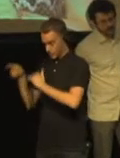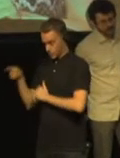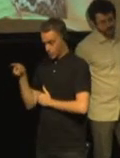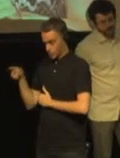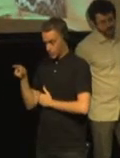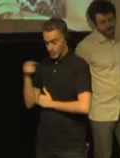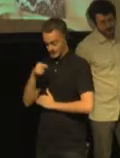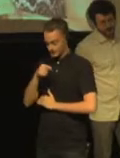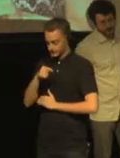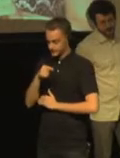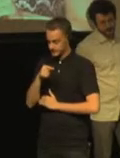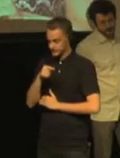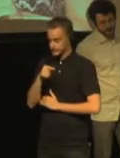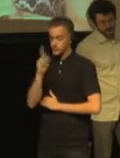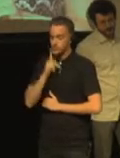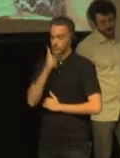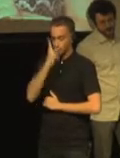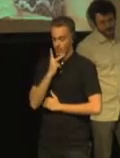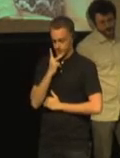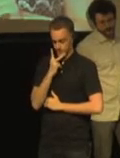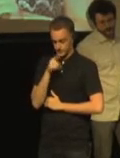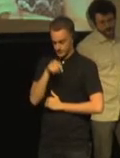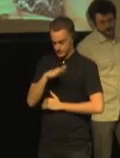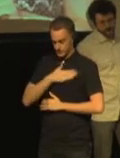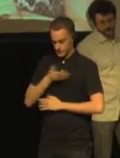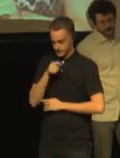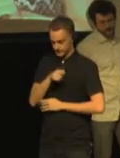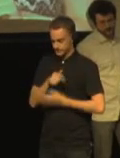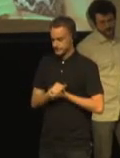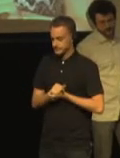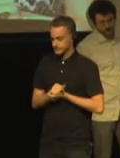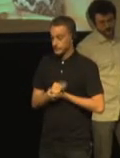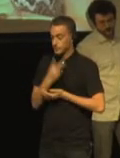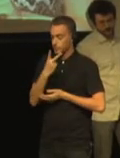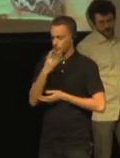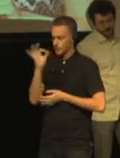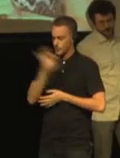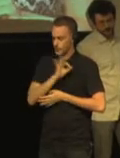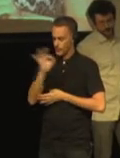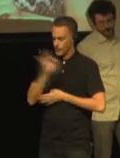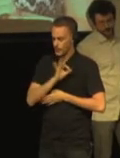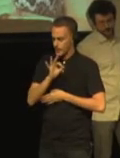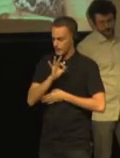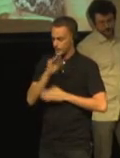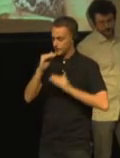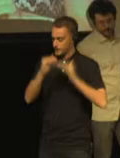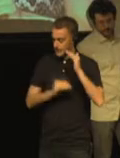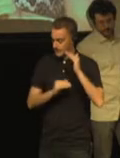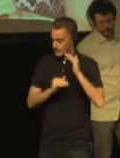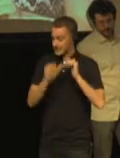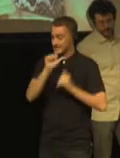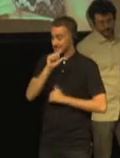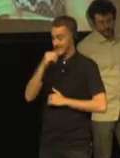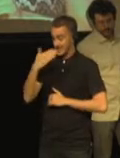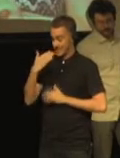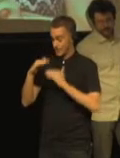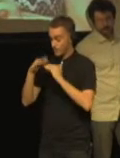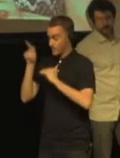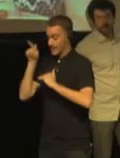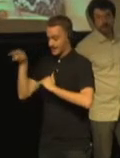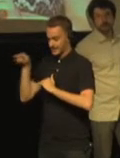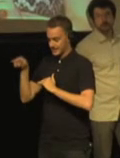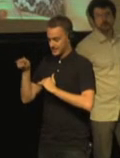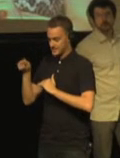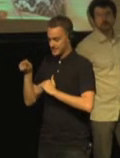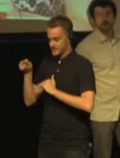según esta investigación. Un promedio del 2% de las personas de 65 años o más pueden ser sordociegos según esta investigación.